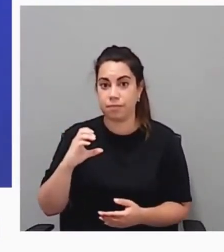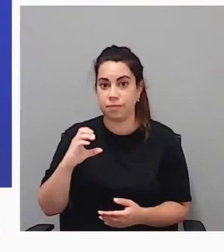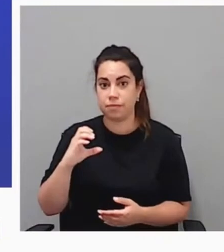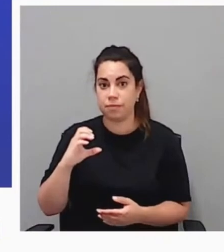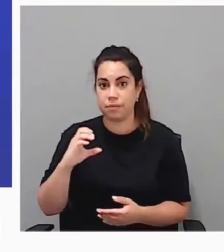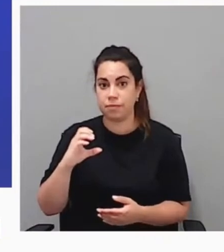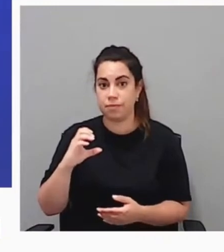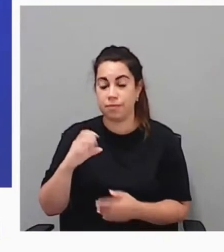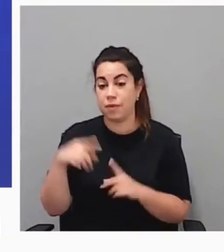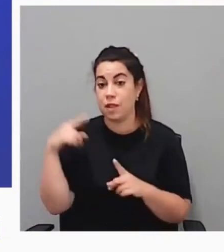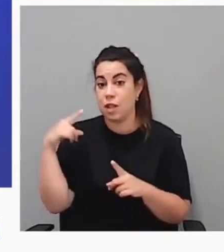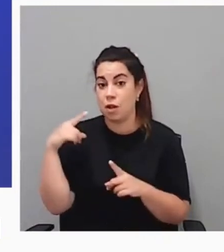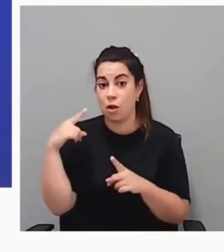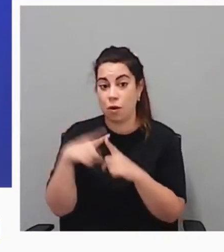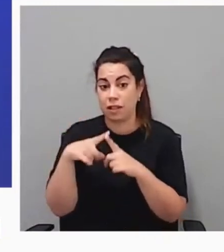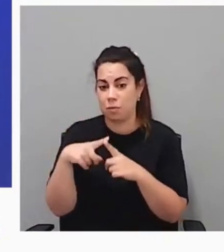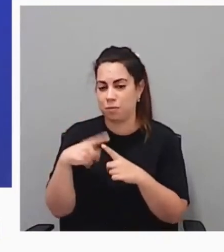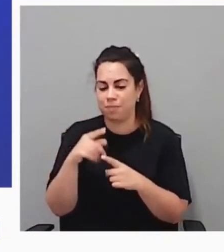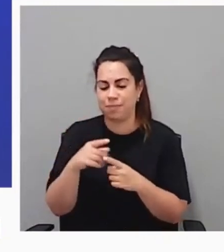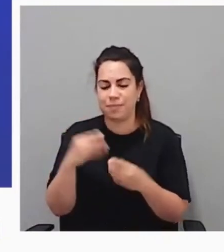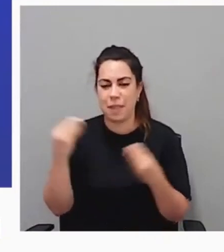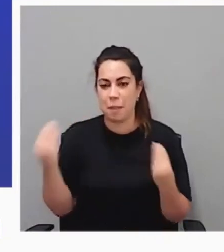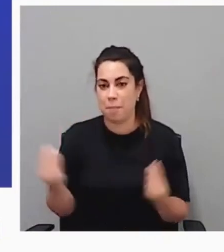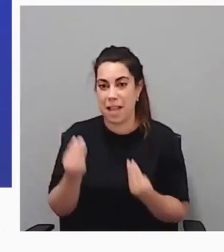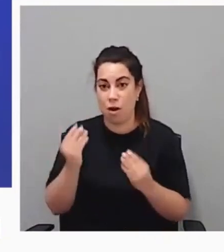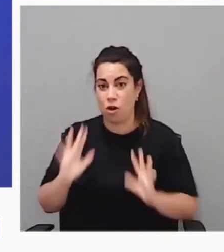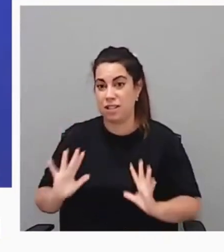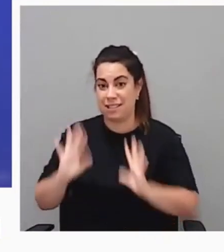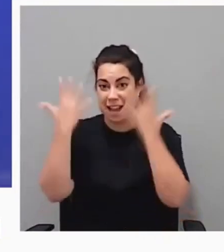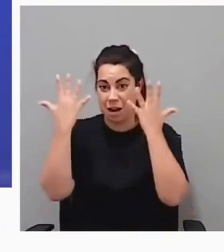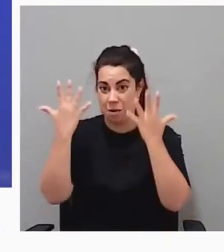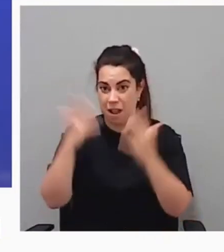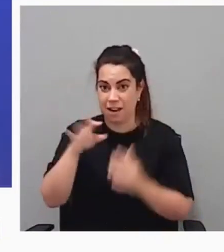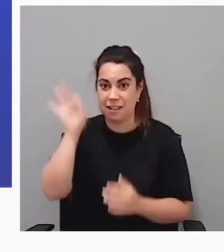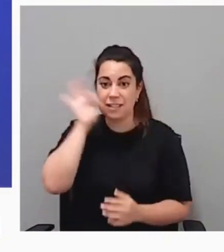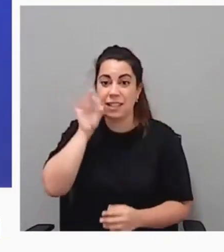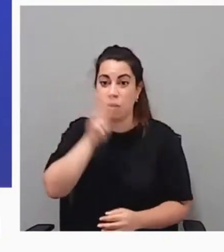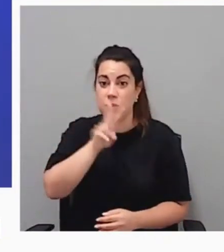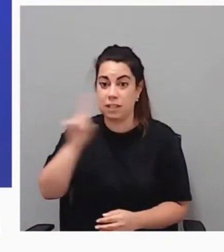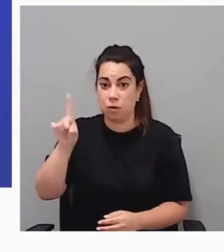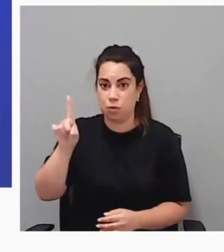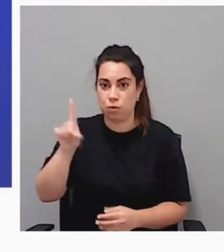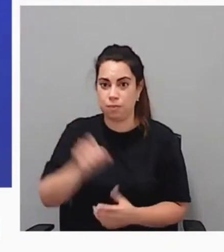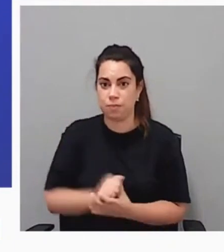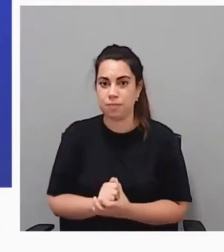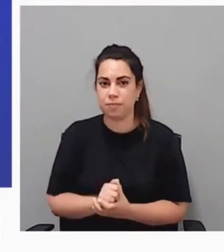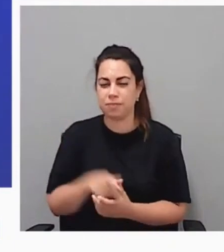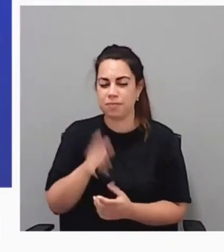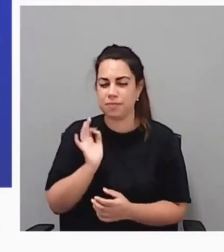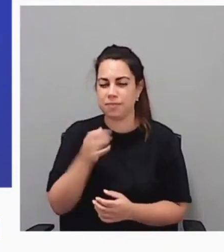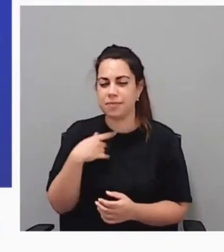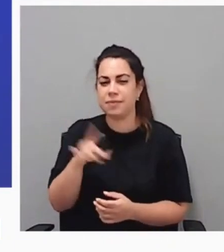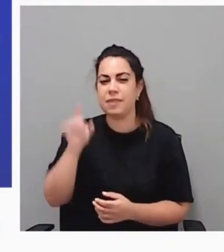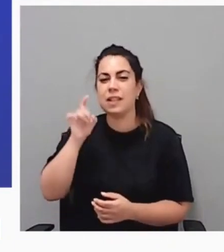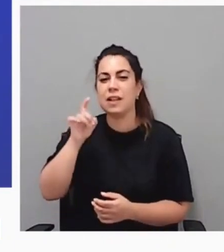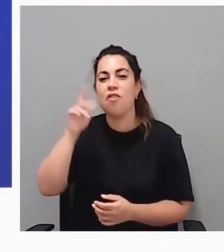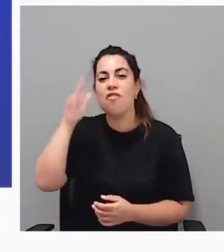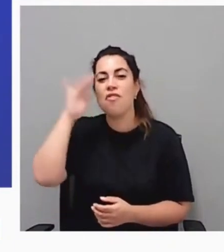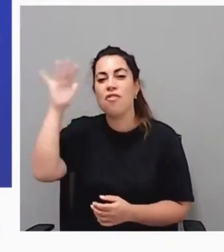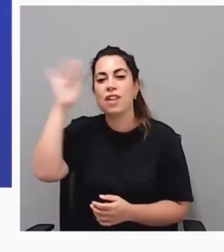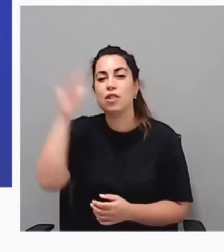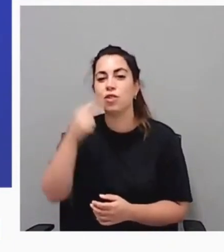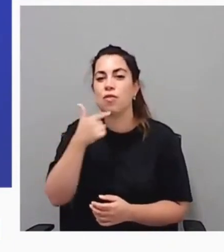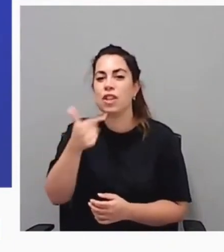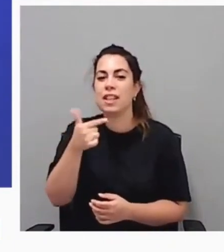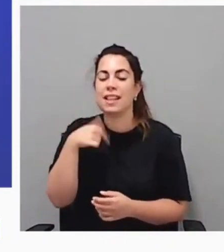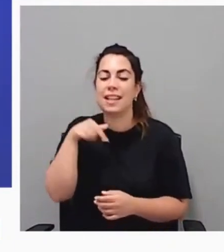poder sobrevivir el siglo XXI. Necesitamos la ciencia. Decía el filósofo Paul Feyerabend que estamos en una